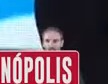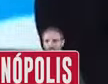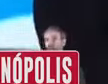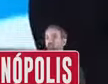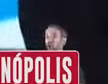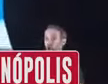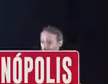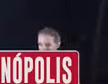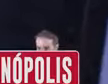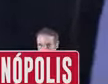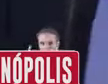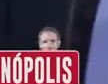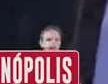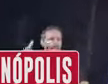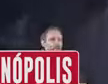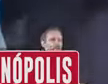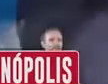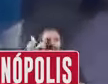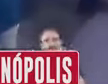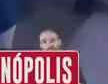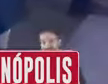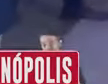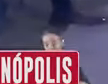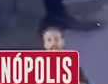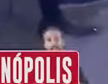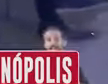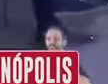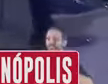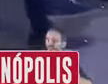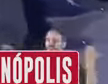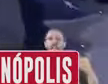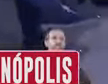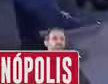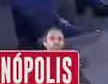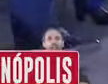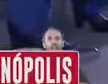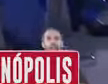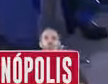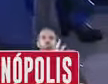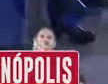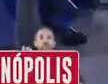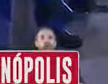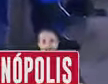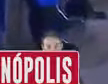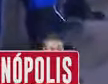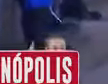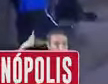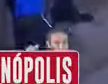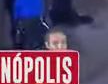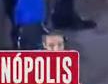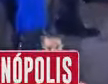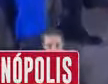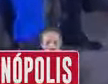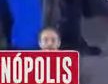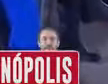casi los millones y millones de argentinos y argentinas festejando en las calles 200 años de historia fantástico bueno